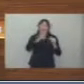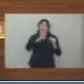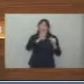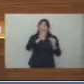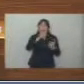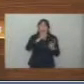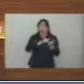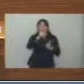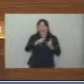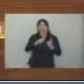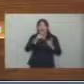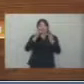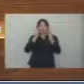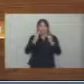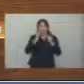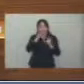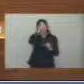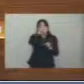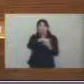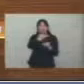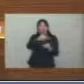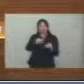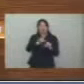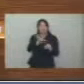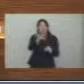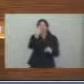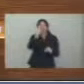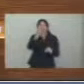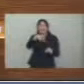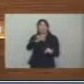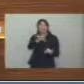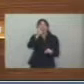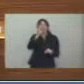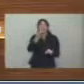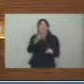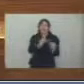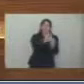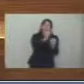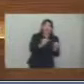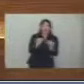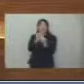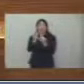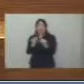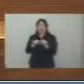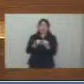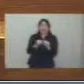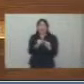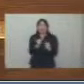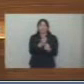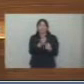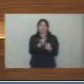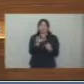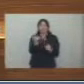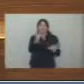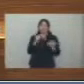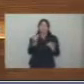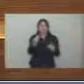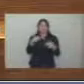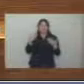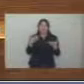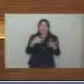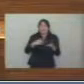votaron, también optaron, y optaron por un modelo u otro, optaron por dos formas de ver y de entender las cosas, aunque